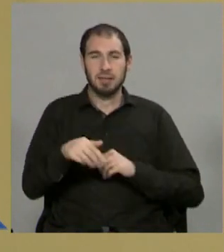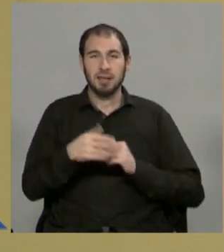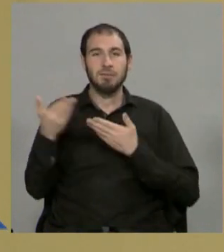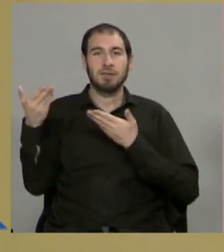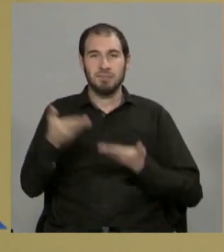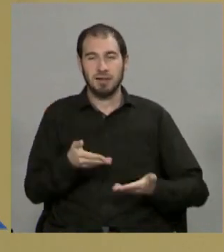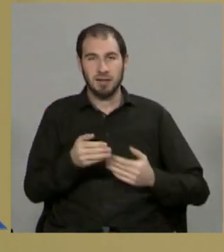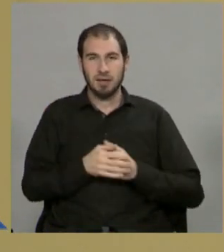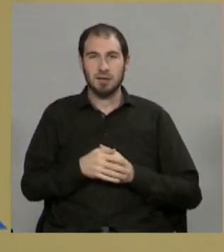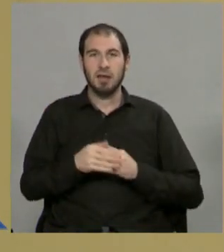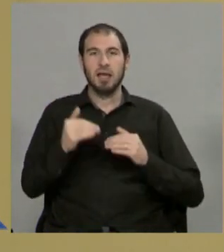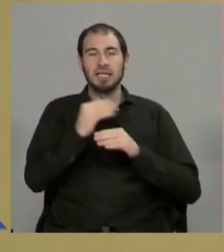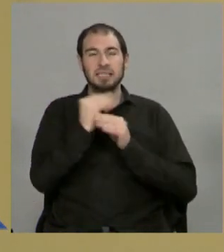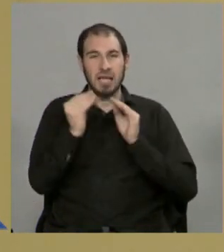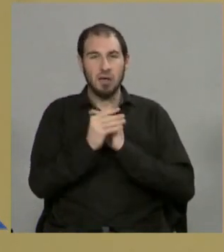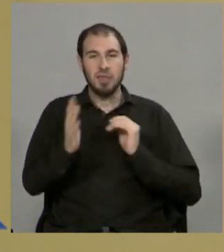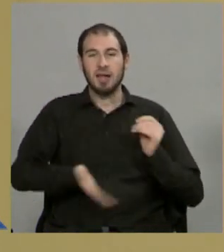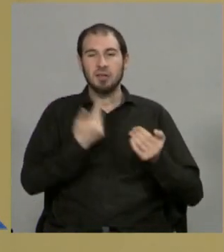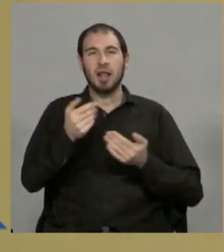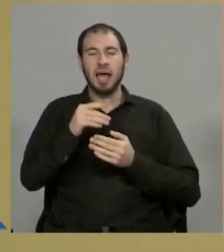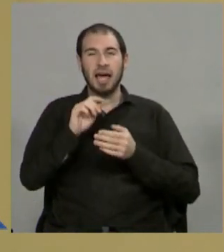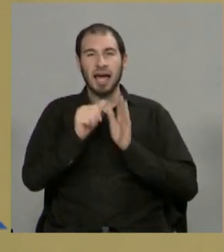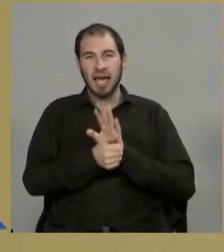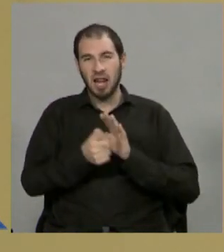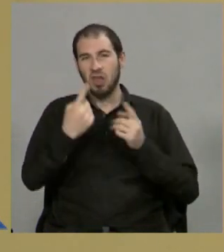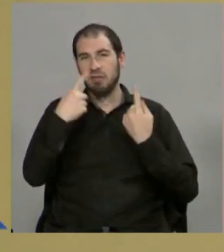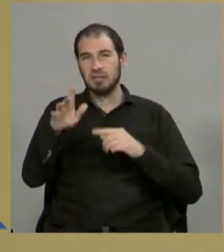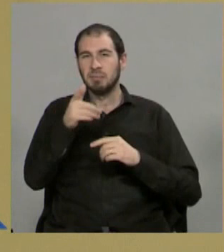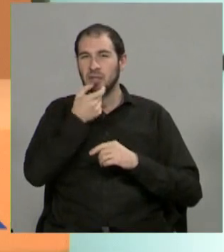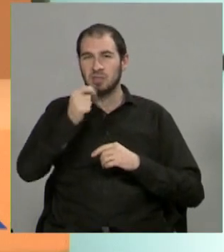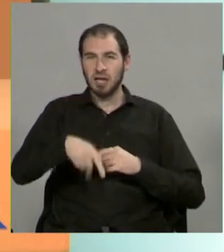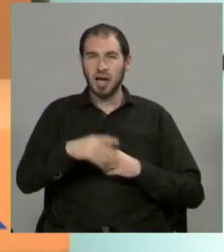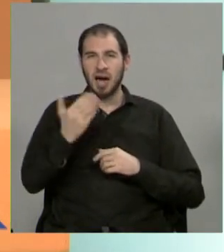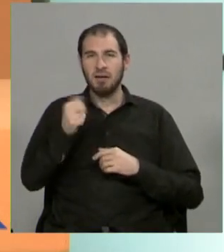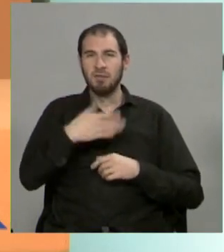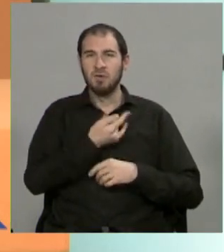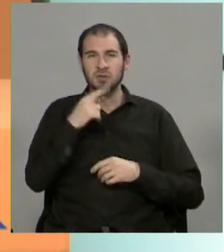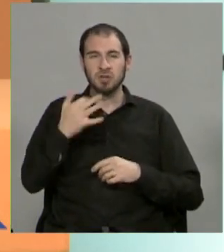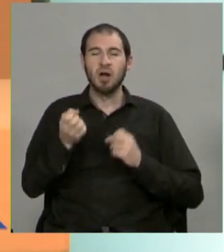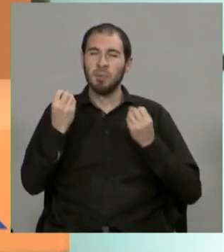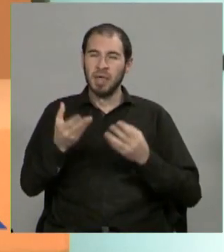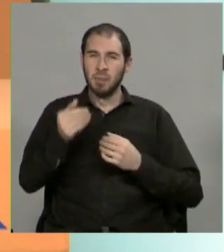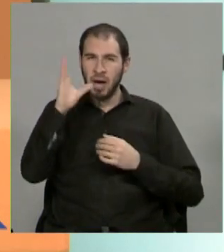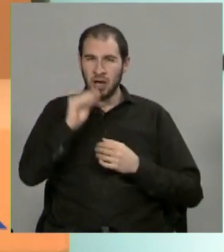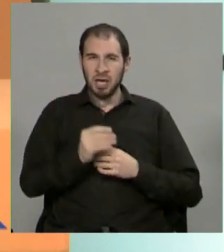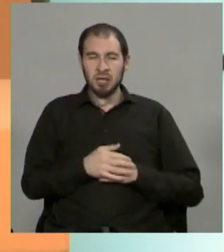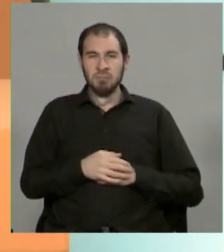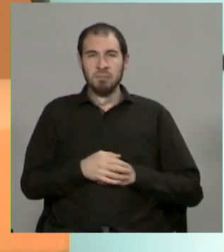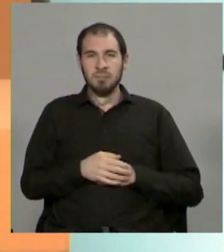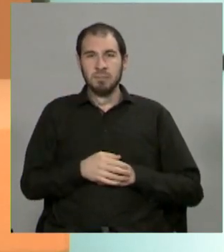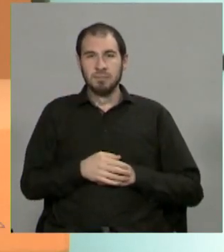damos la bienvenida y la saludamos a la directora de Género y Diversidad de la provincia, Silvina Anfuso. ¿Cómo estás, Silvina? ¿Qué tal? Buenas noches. ¿Cómo